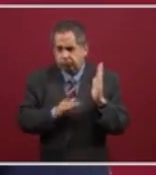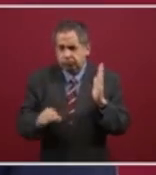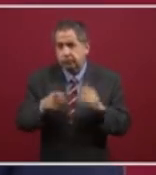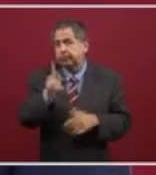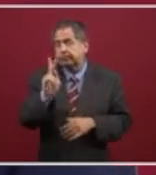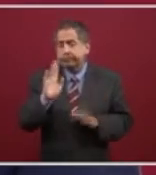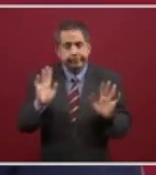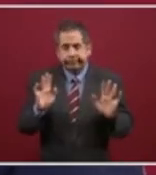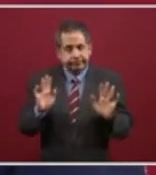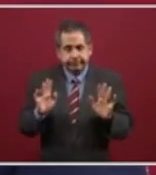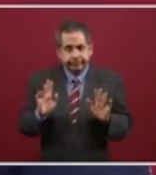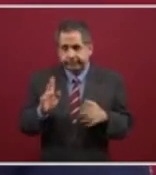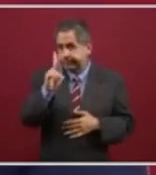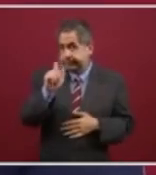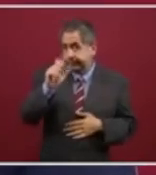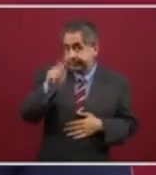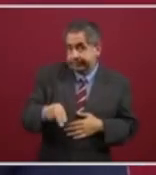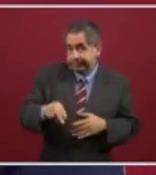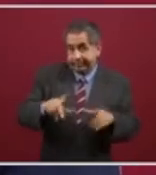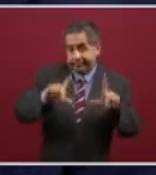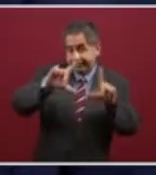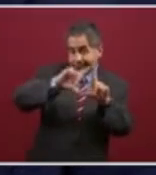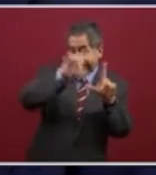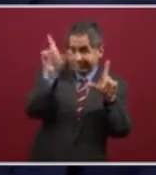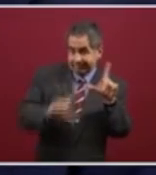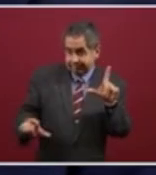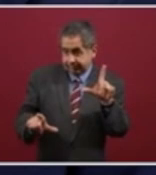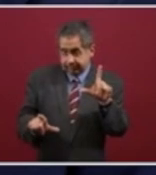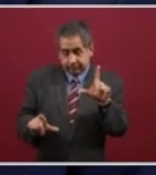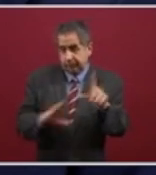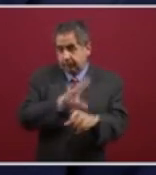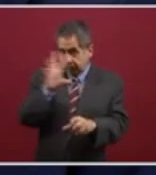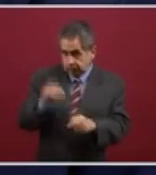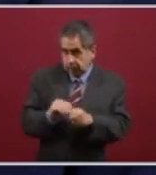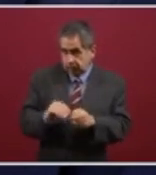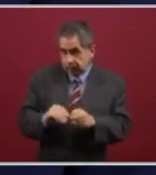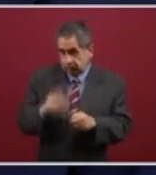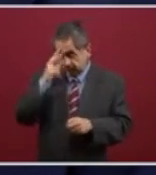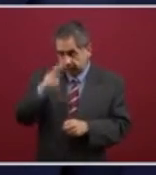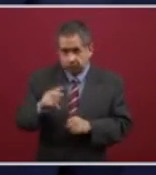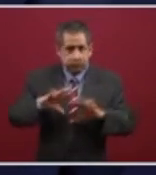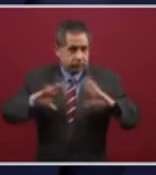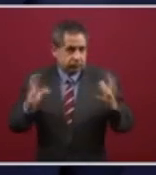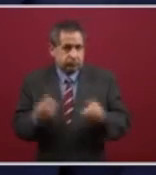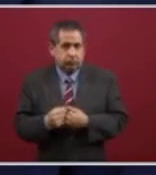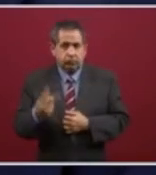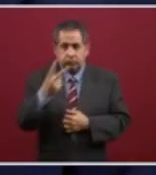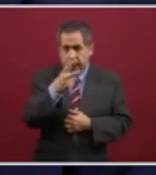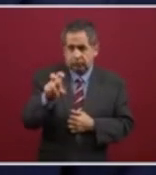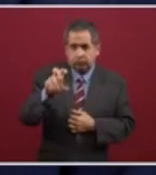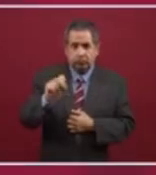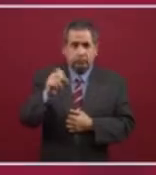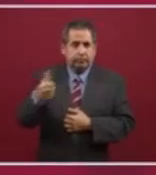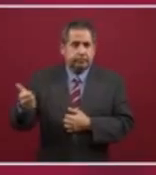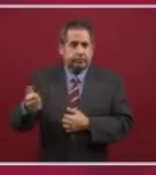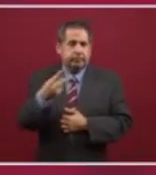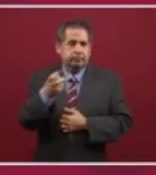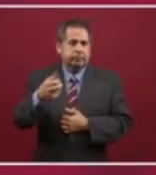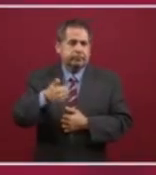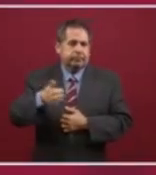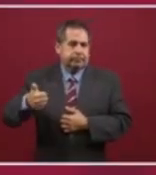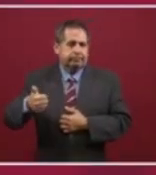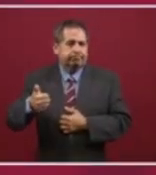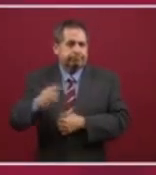es un plan nacional aseveró que la guardia nacional tendrá presencia en todo el país con sus